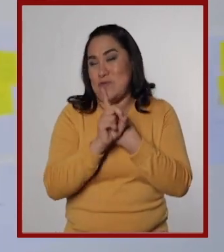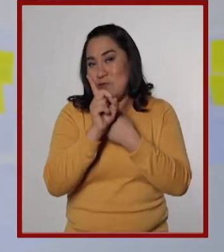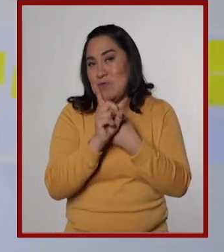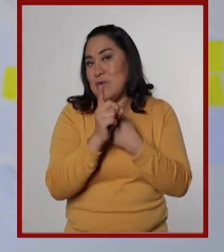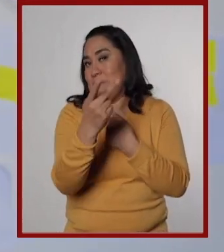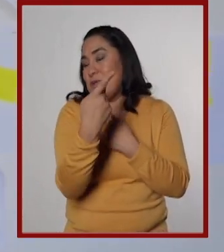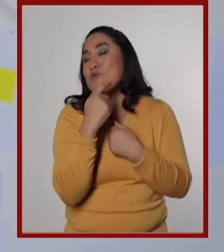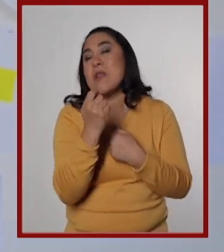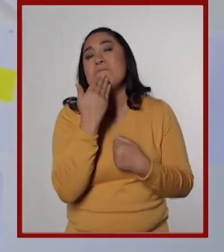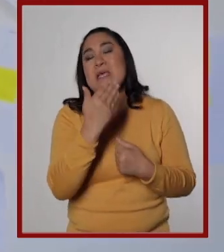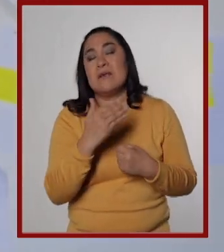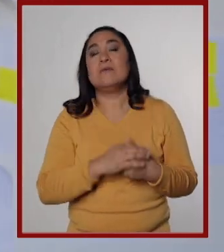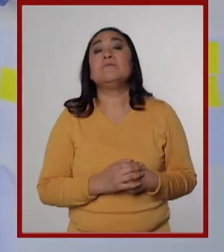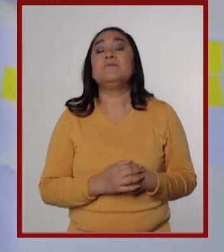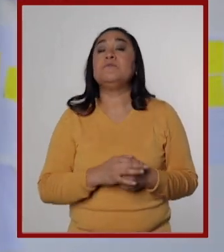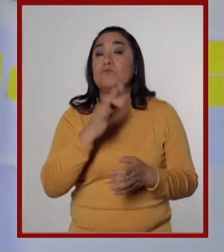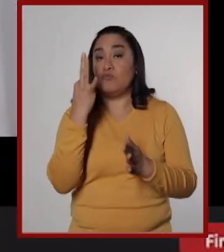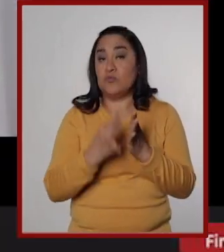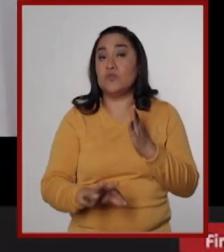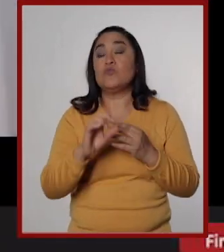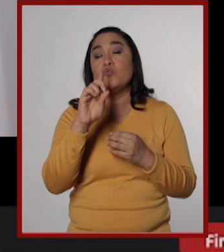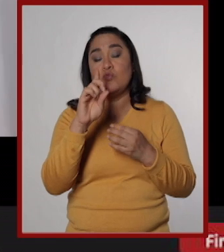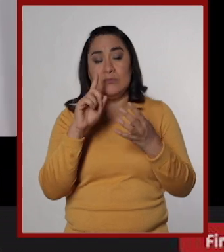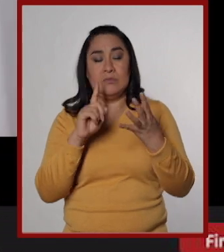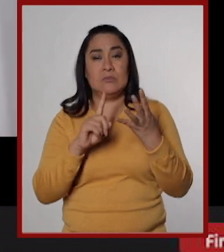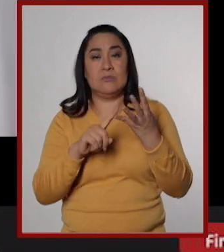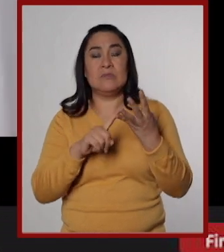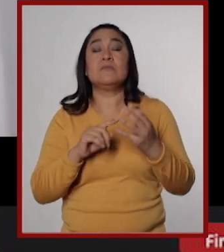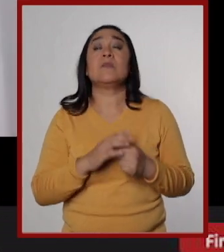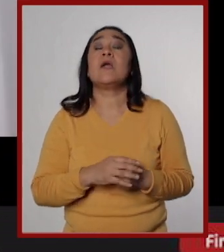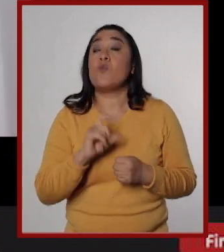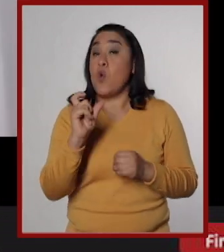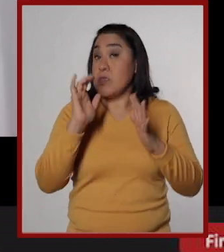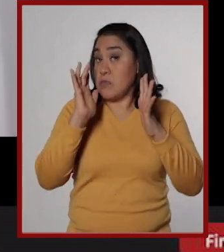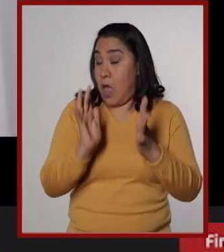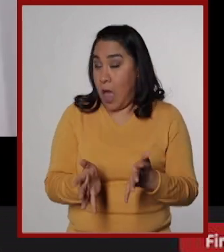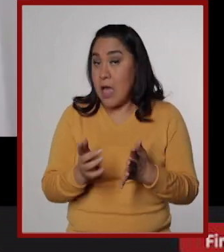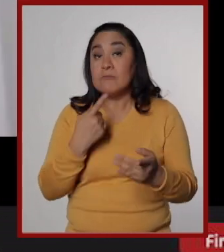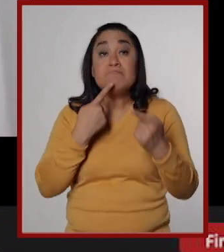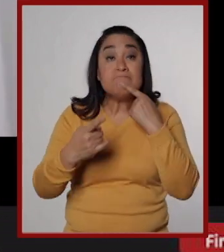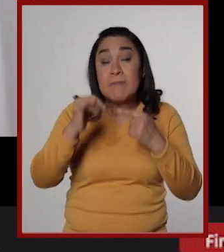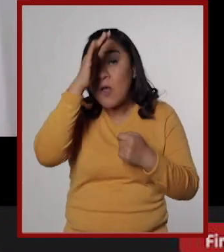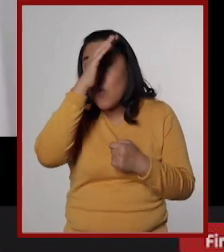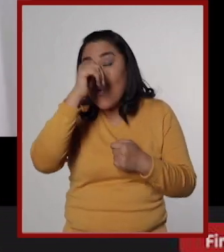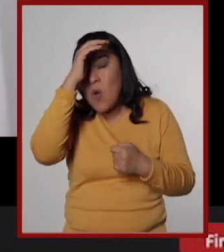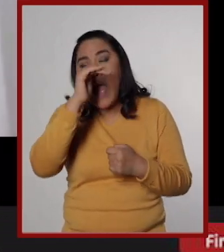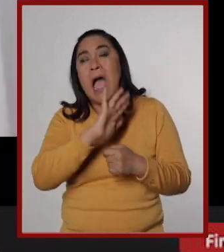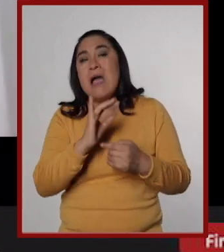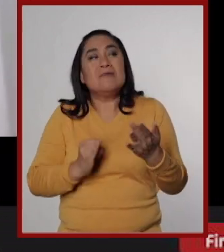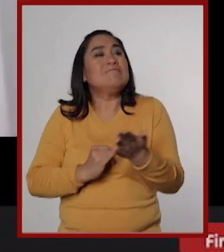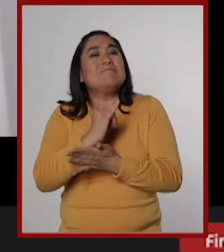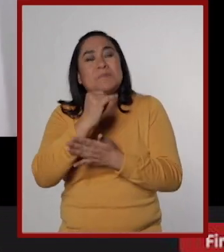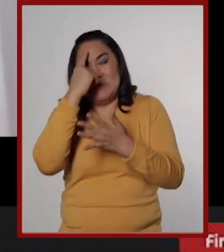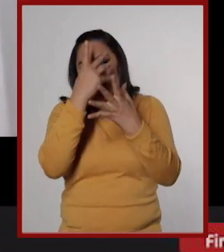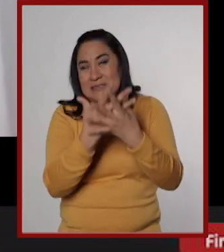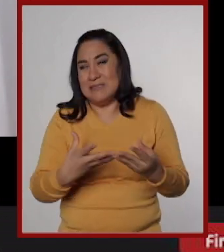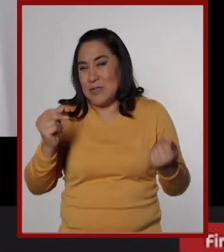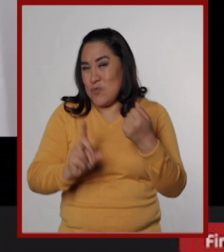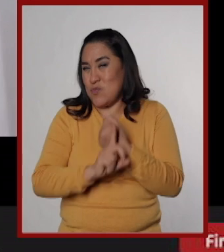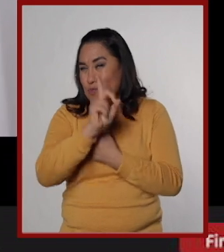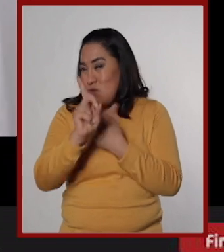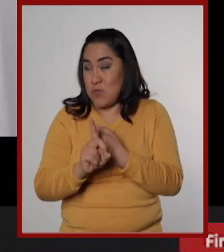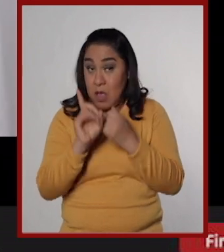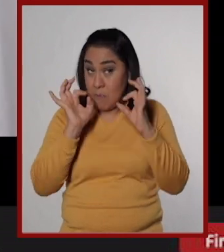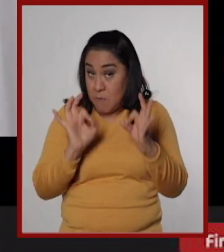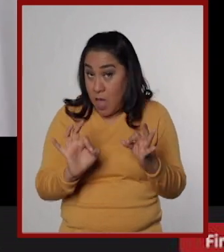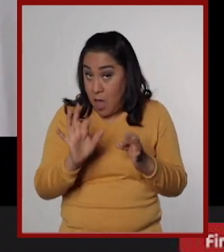ganamos un poquito. Nos falta un último paso, que es, ya que se decidió qué es lo bueno, cuál es la solución